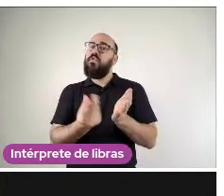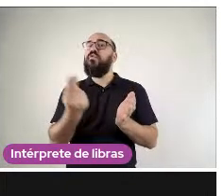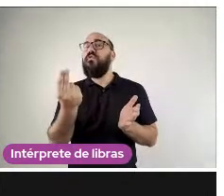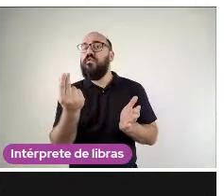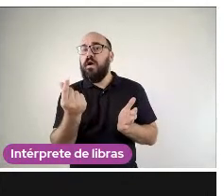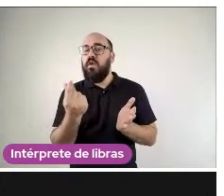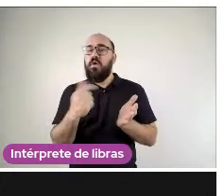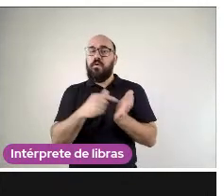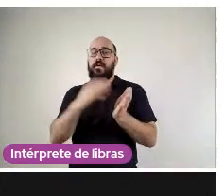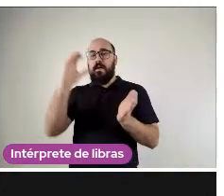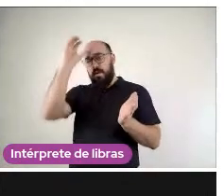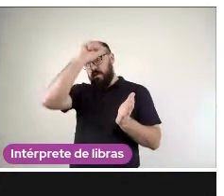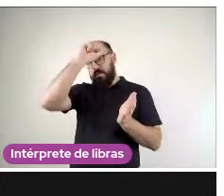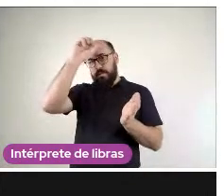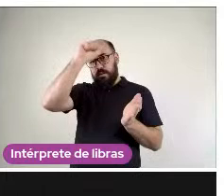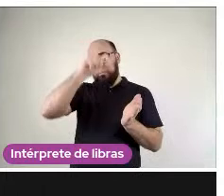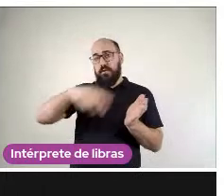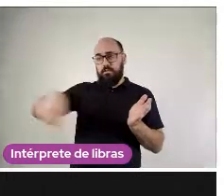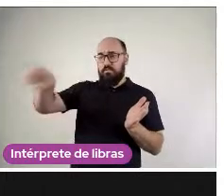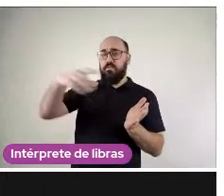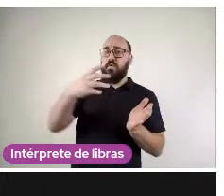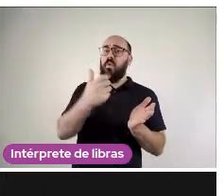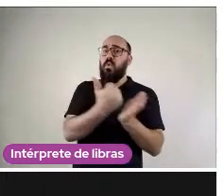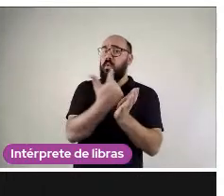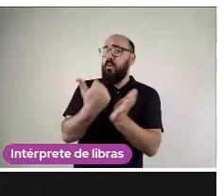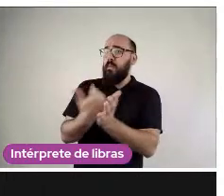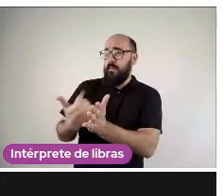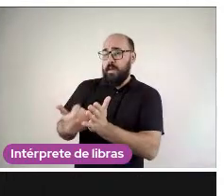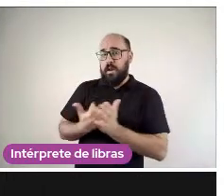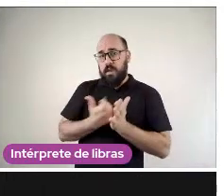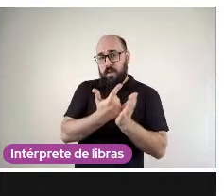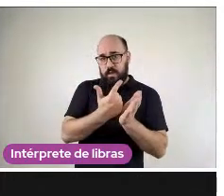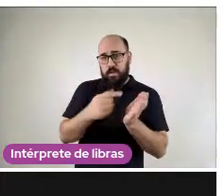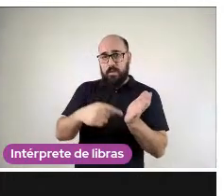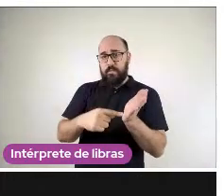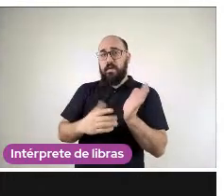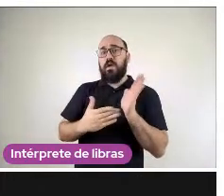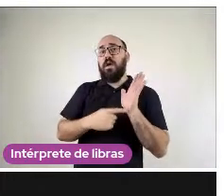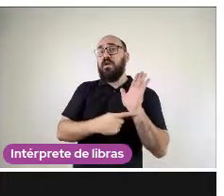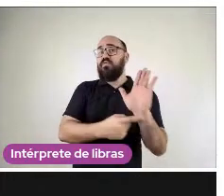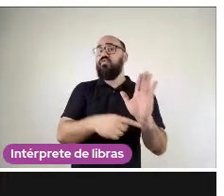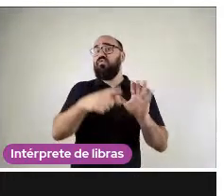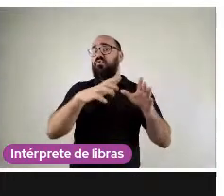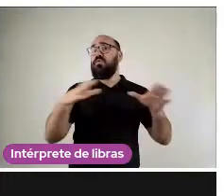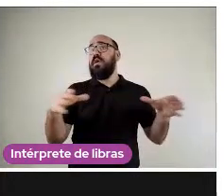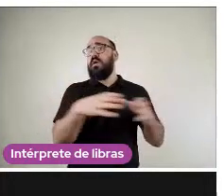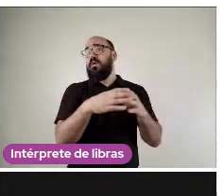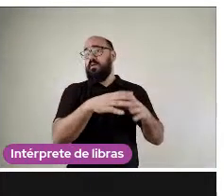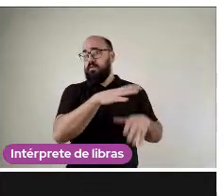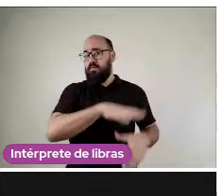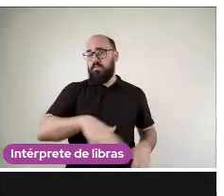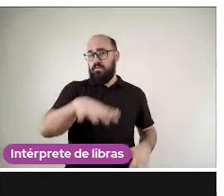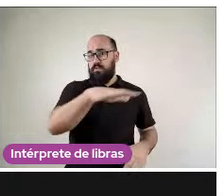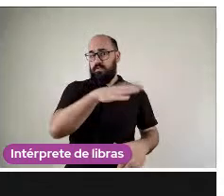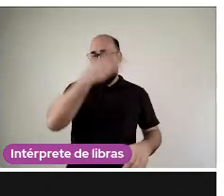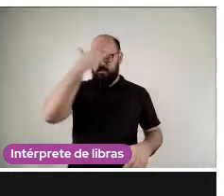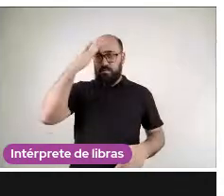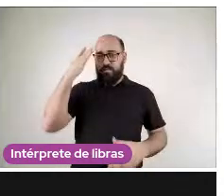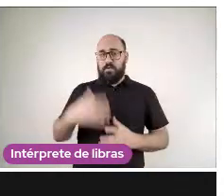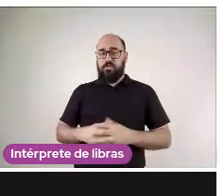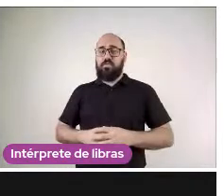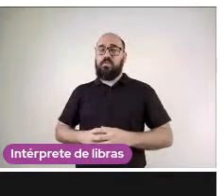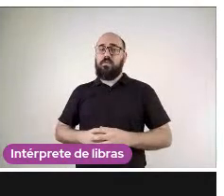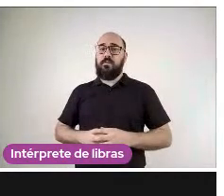como intermediaria y no, pues bueno, no, no es muy justa, la verdad, con los precios finales. También les